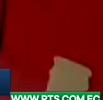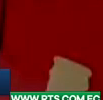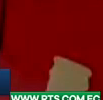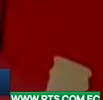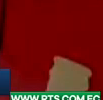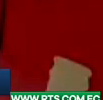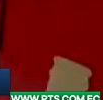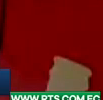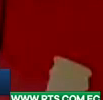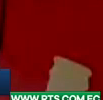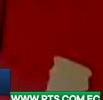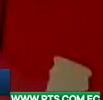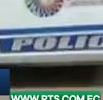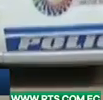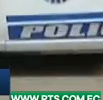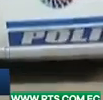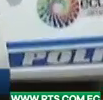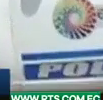adelante. Esté pendiente.